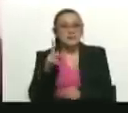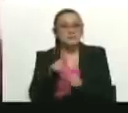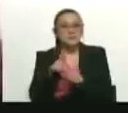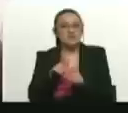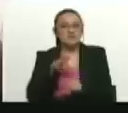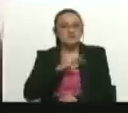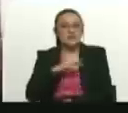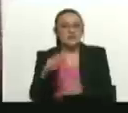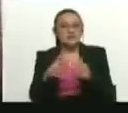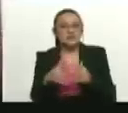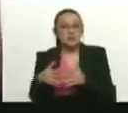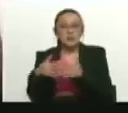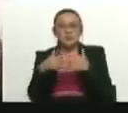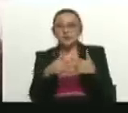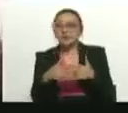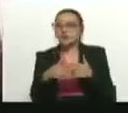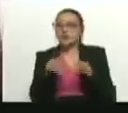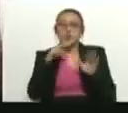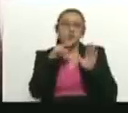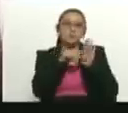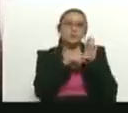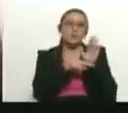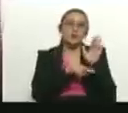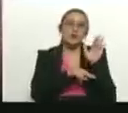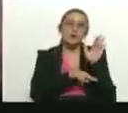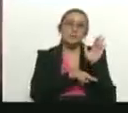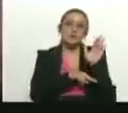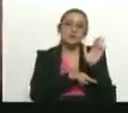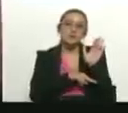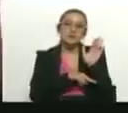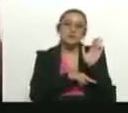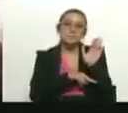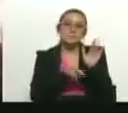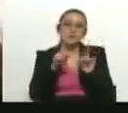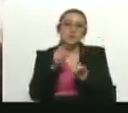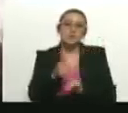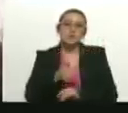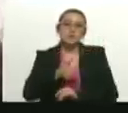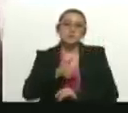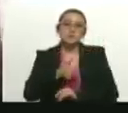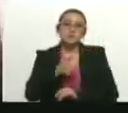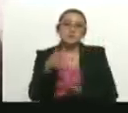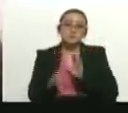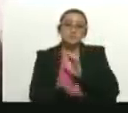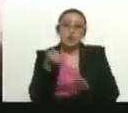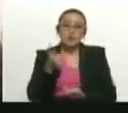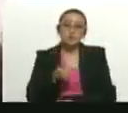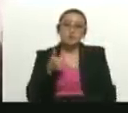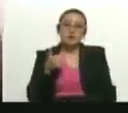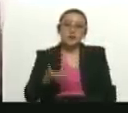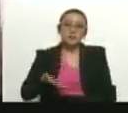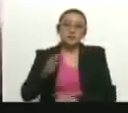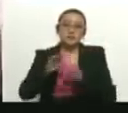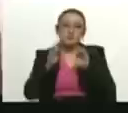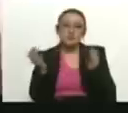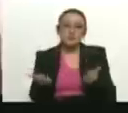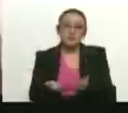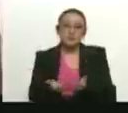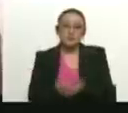Estados Unidos. Y usted en un programa calificado como uno de los más saqueos más importantes del mundo, ¿no?